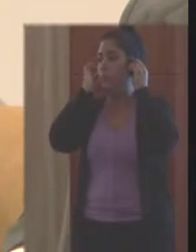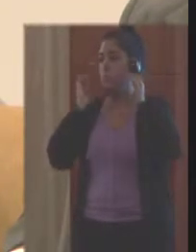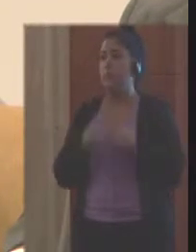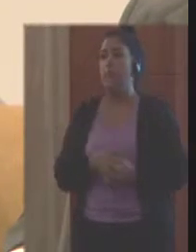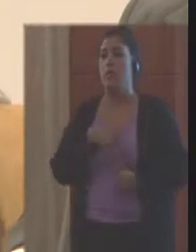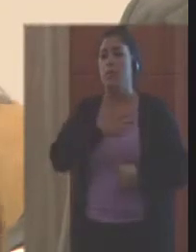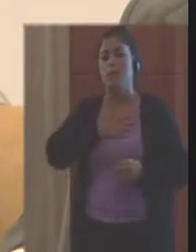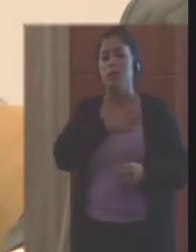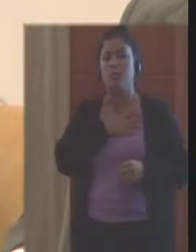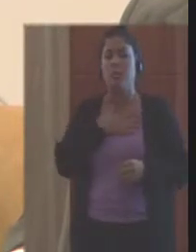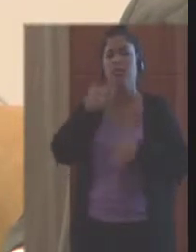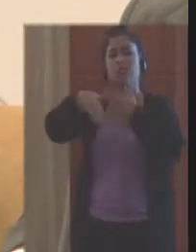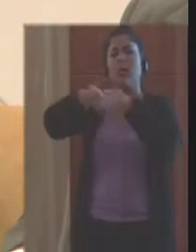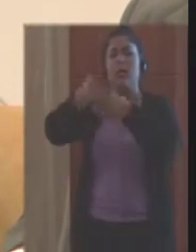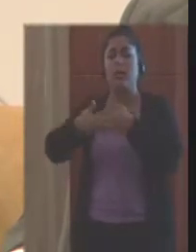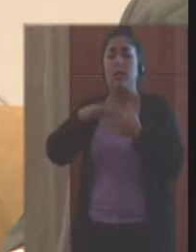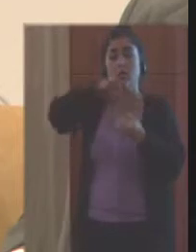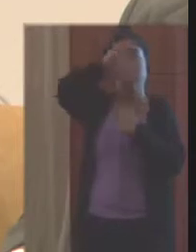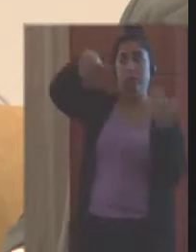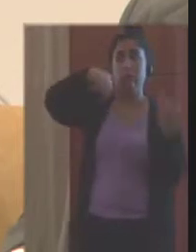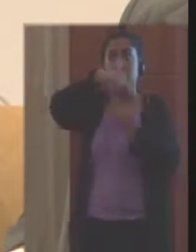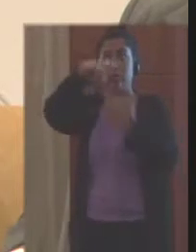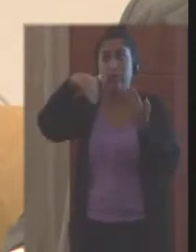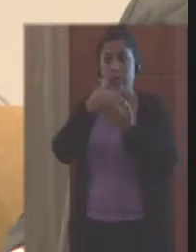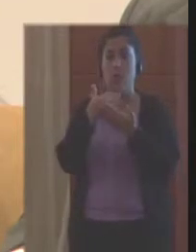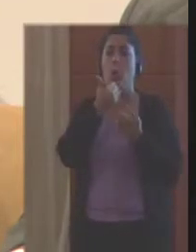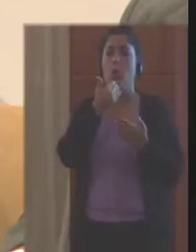mejor preparado para el próximo huracán, por ejemplo?